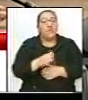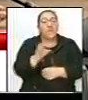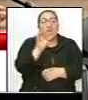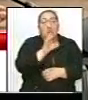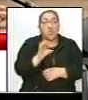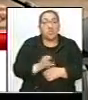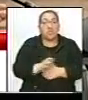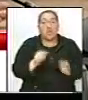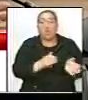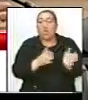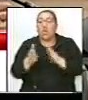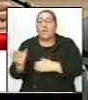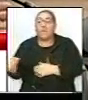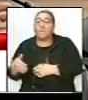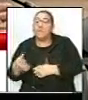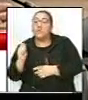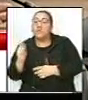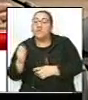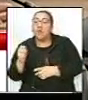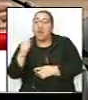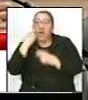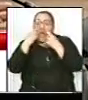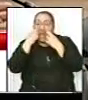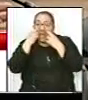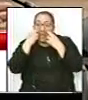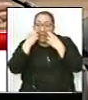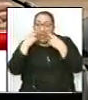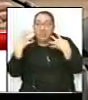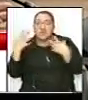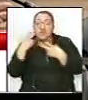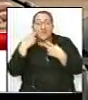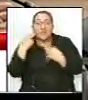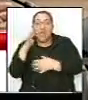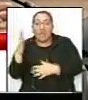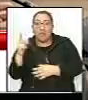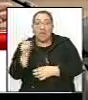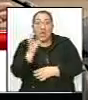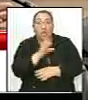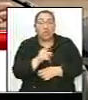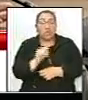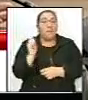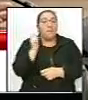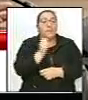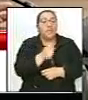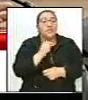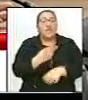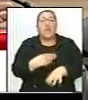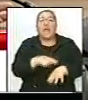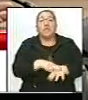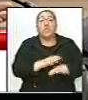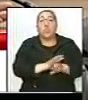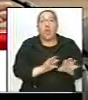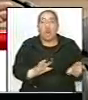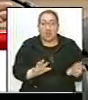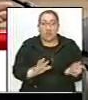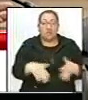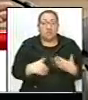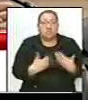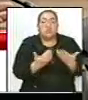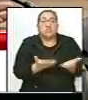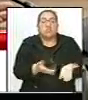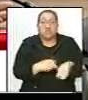pesca de la selva? En que la costa es una pesca natural, que tenemos que darle condiciones, tenemos que